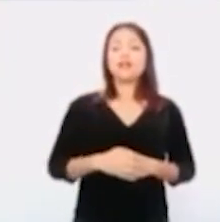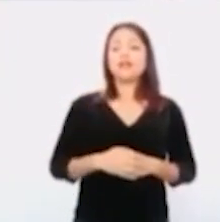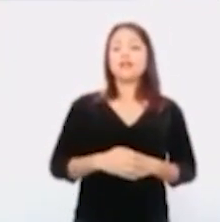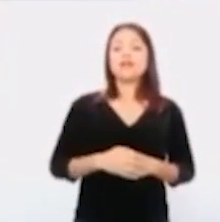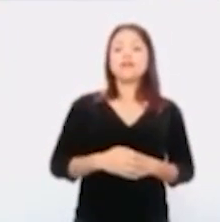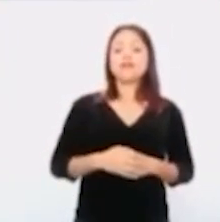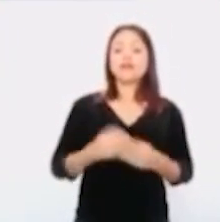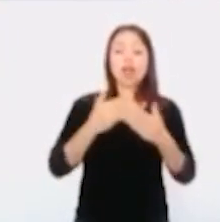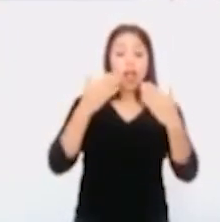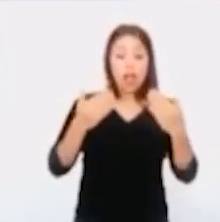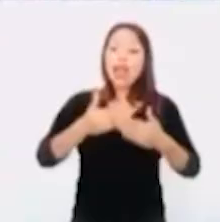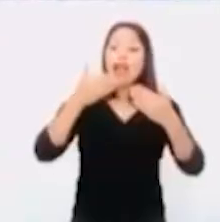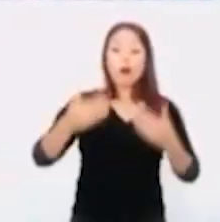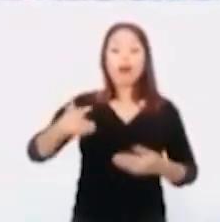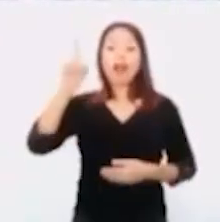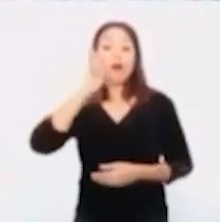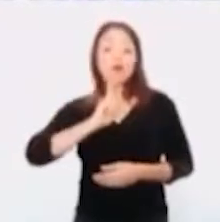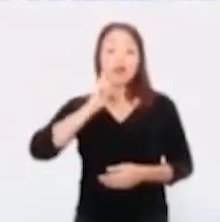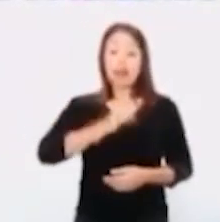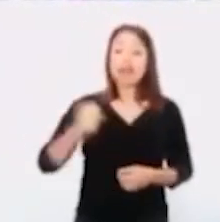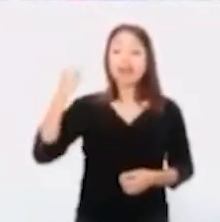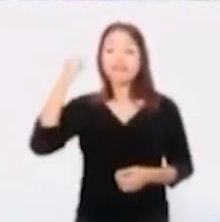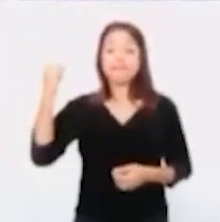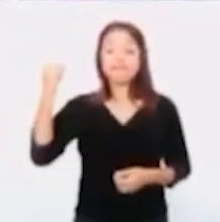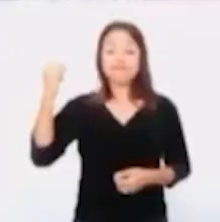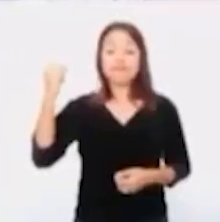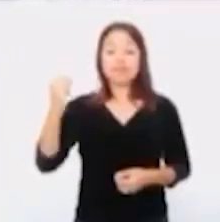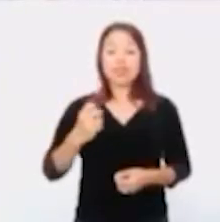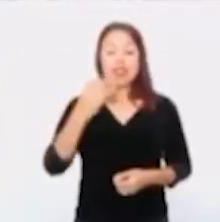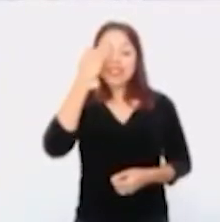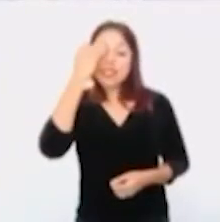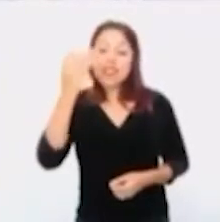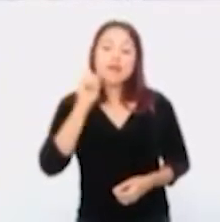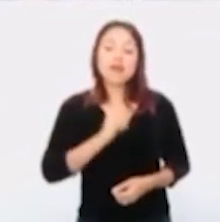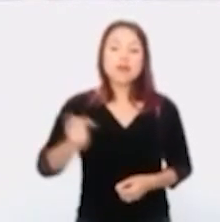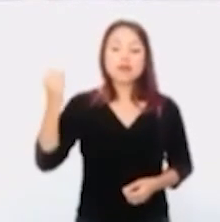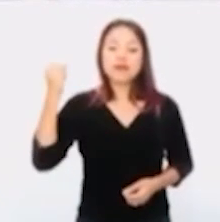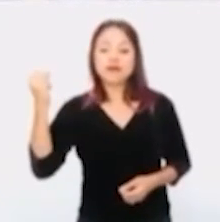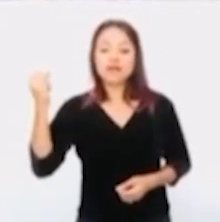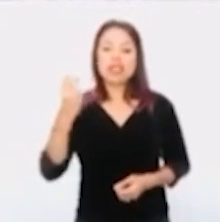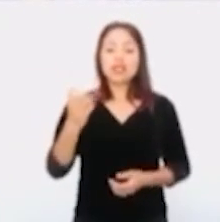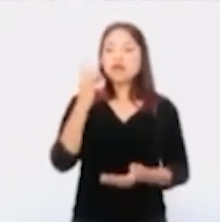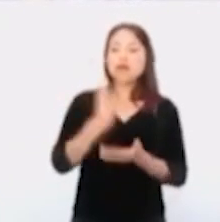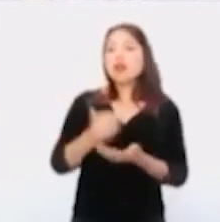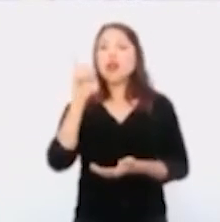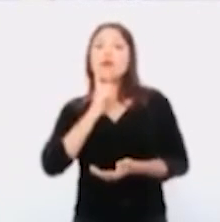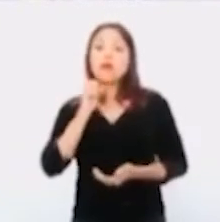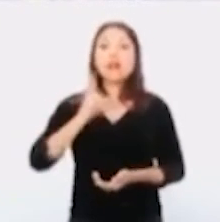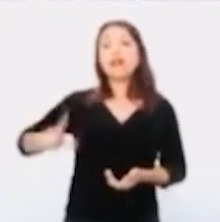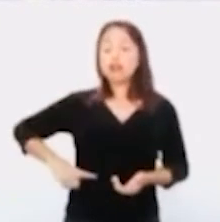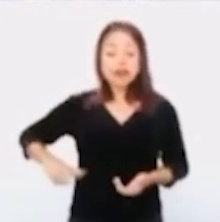Politécnico Nacional y la Universidad Autónoma de la Ciudad de México en los planteles mencionados Busca instalar